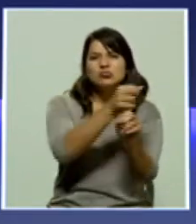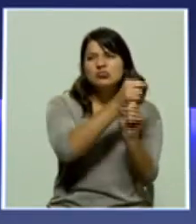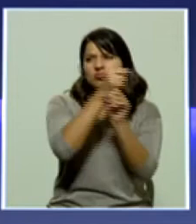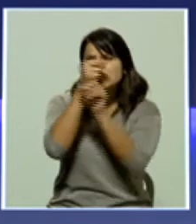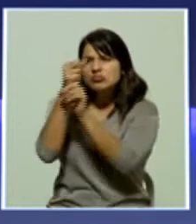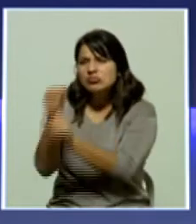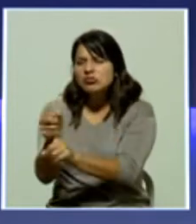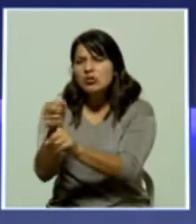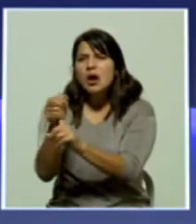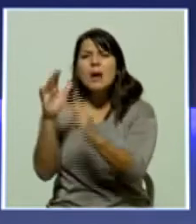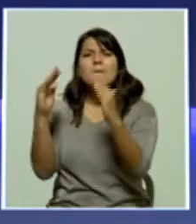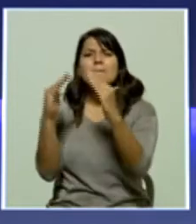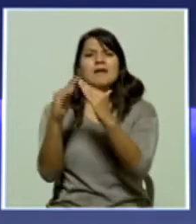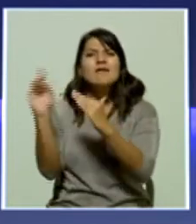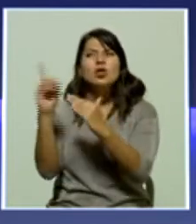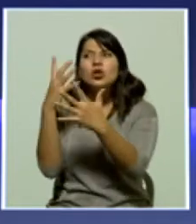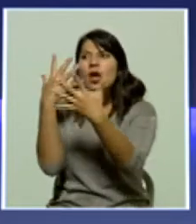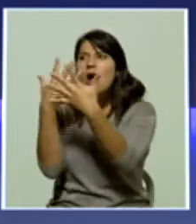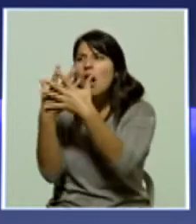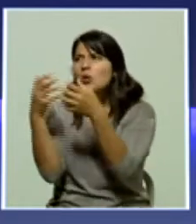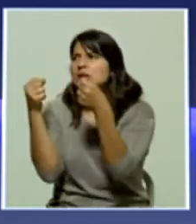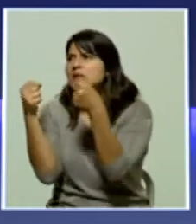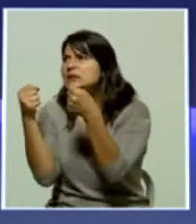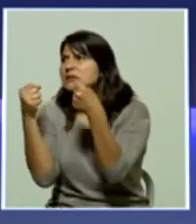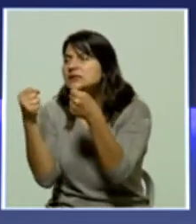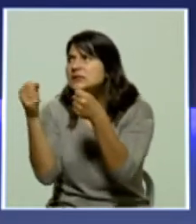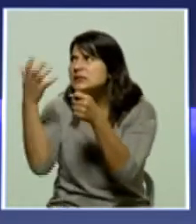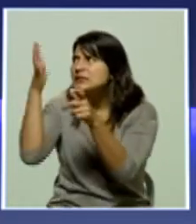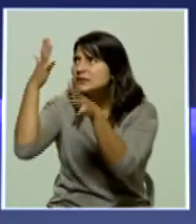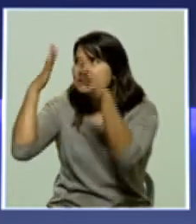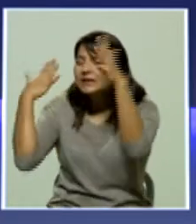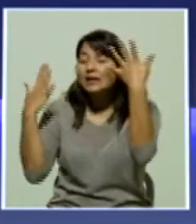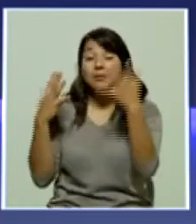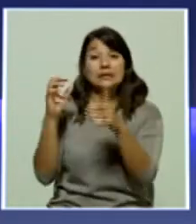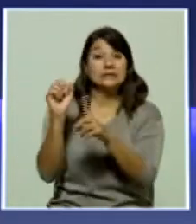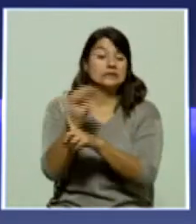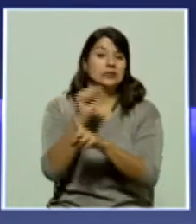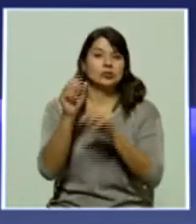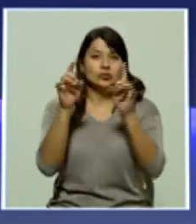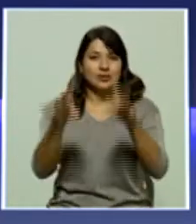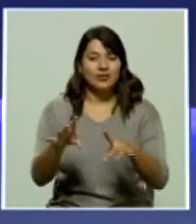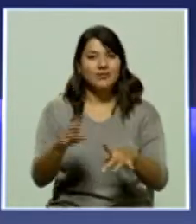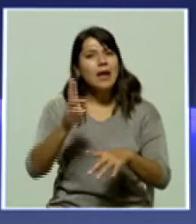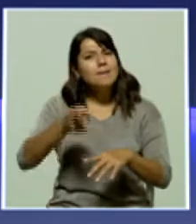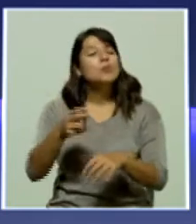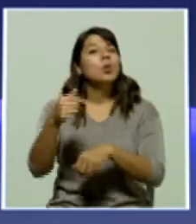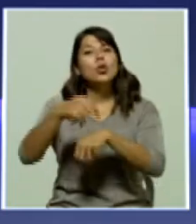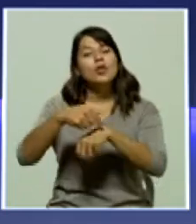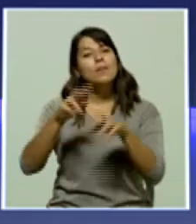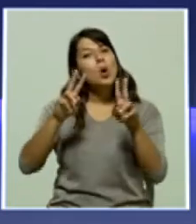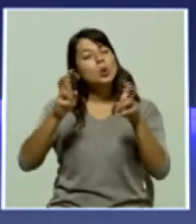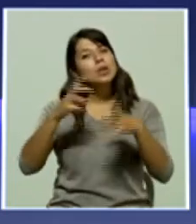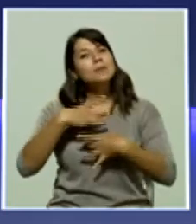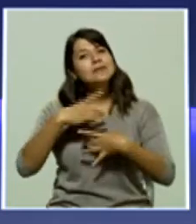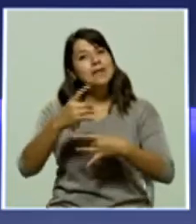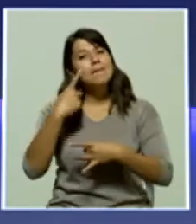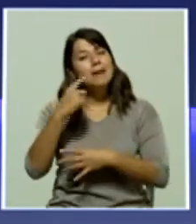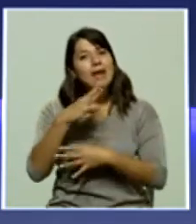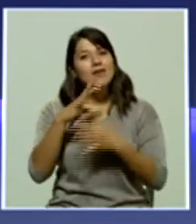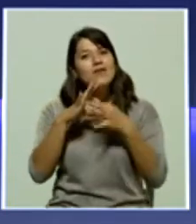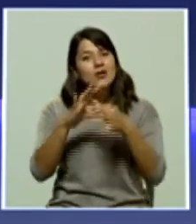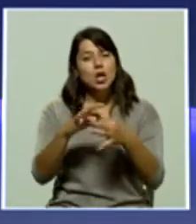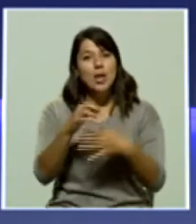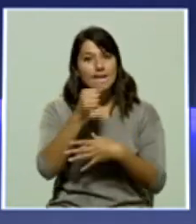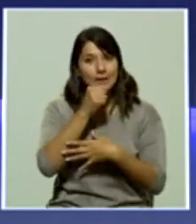selva, una situación tremenda y a la vez un tema fascinante para tratar desde el periodismo y